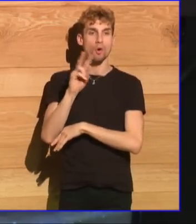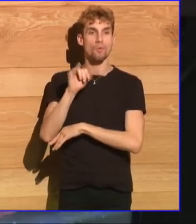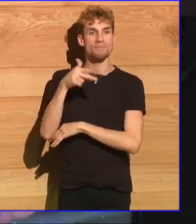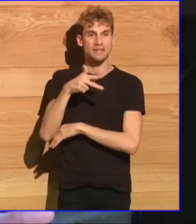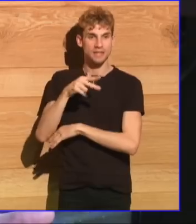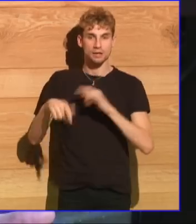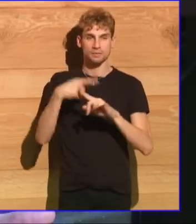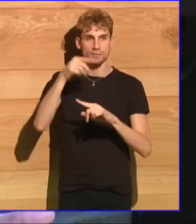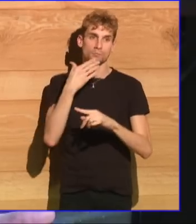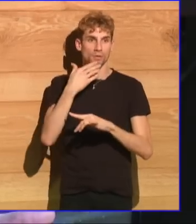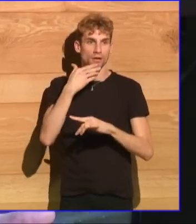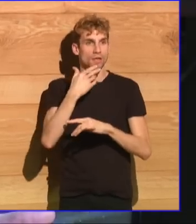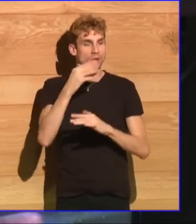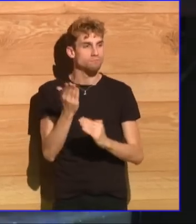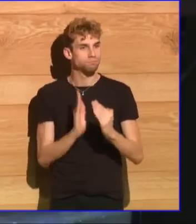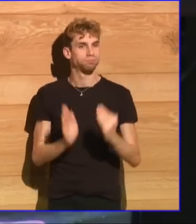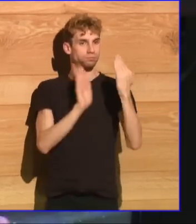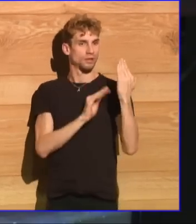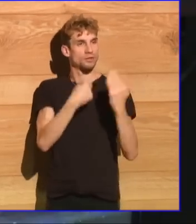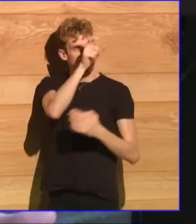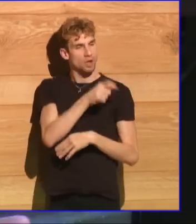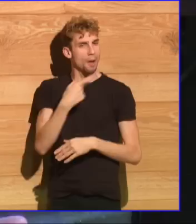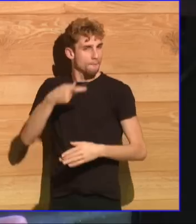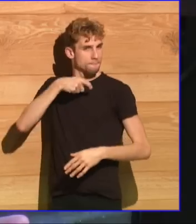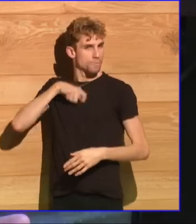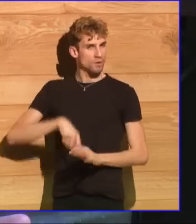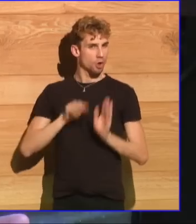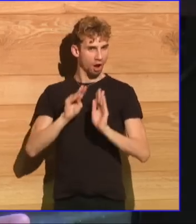un profesional de lo suyo, aunque en este caso sea un